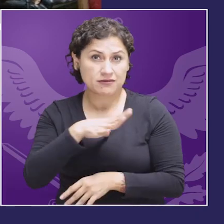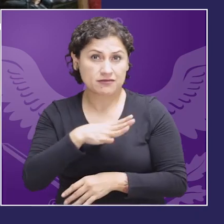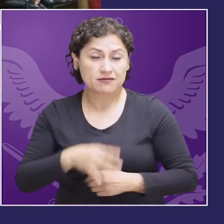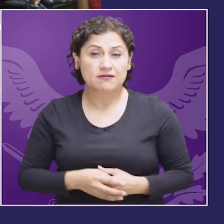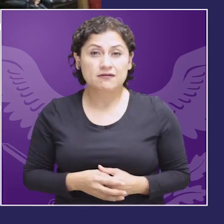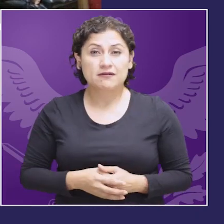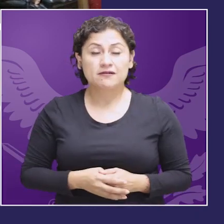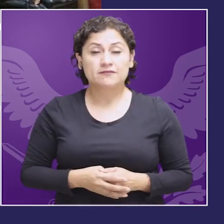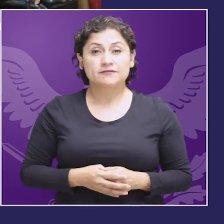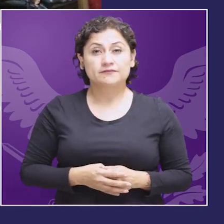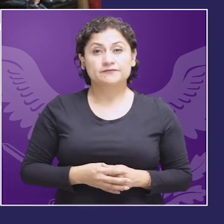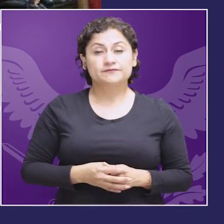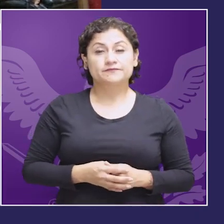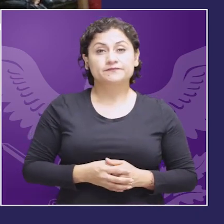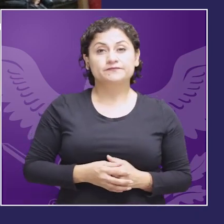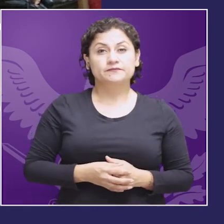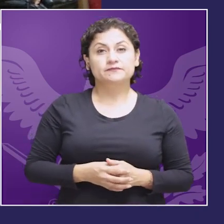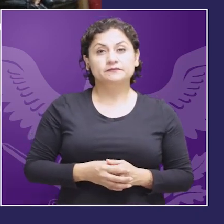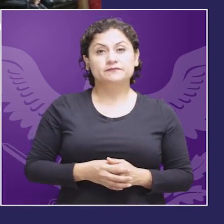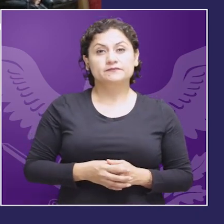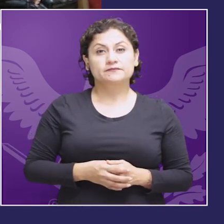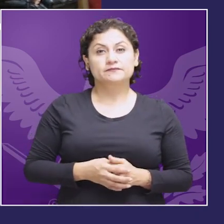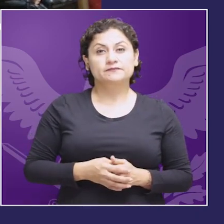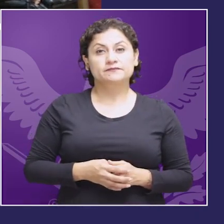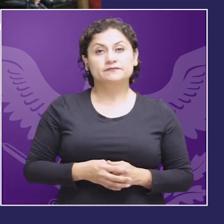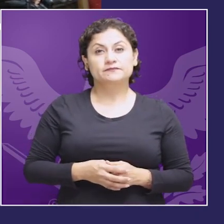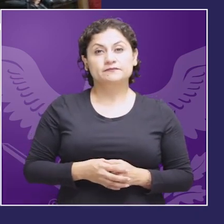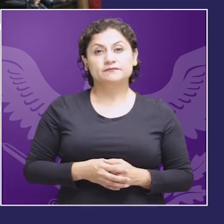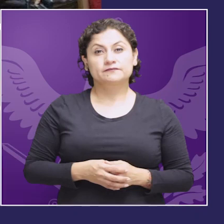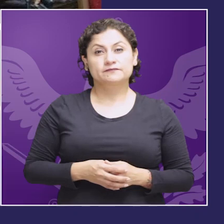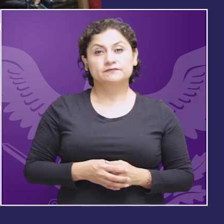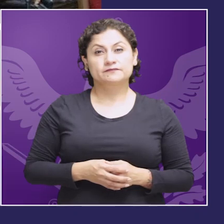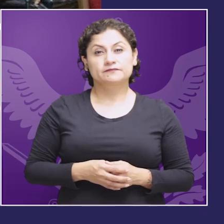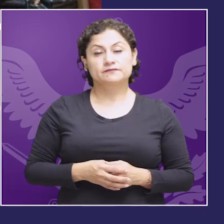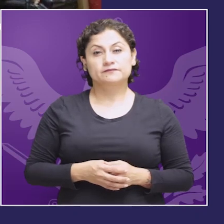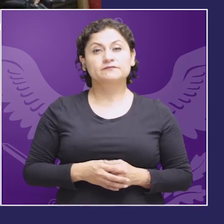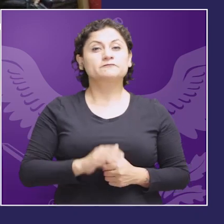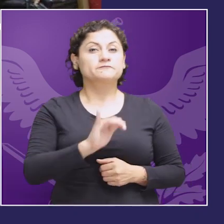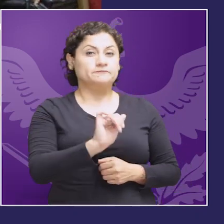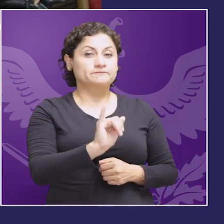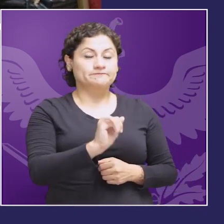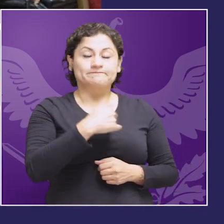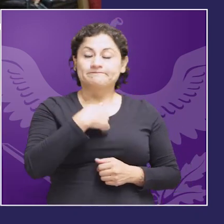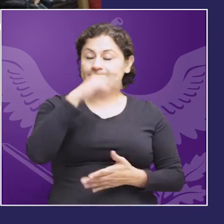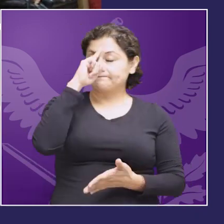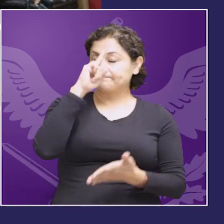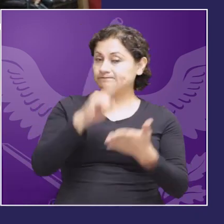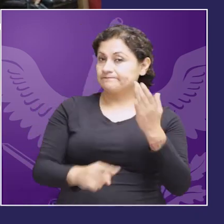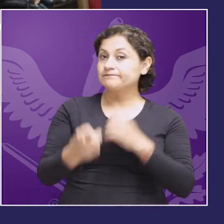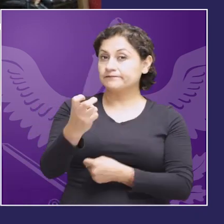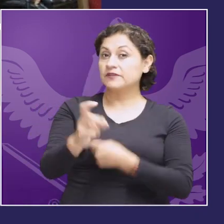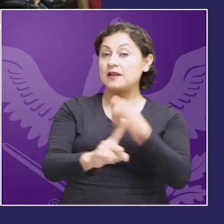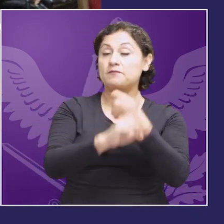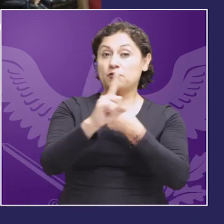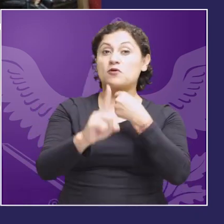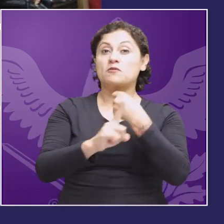Sí, creo que ese problema efectivamente se puede dar, pero yo fíjate que soy más de la idea